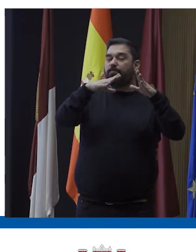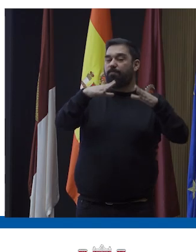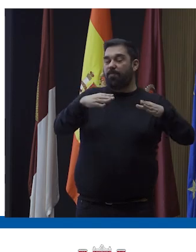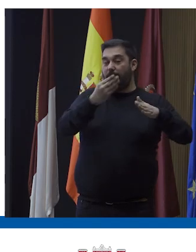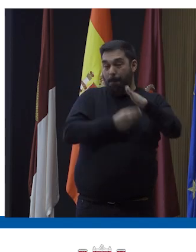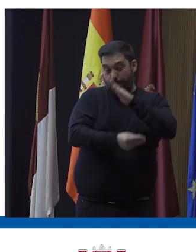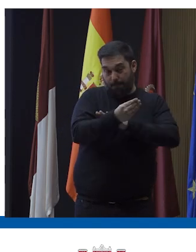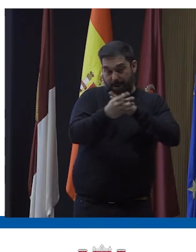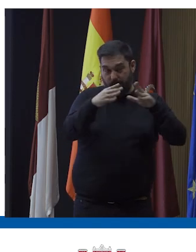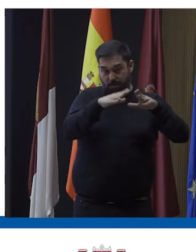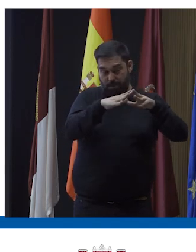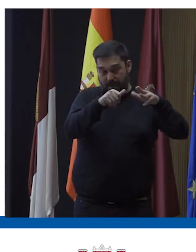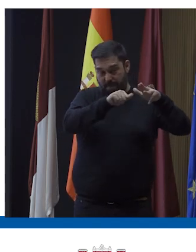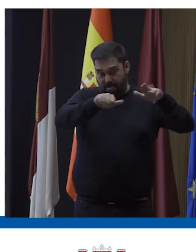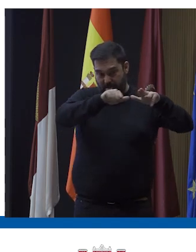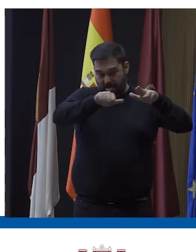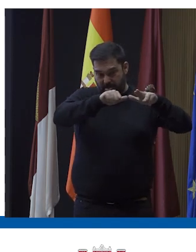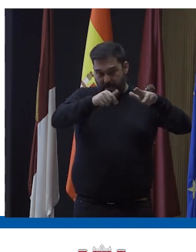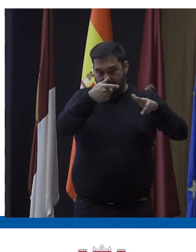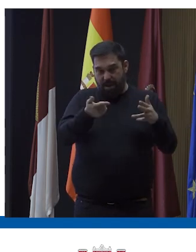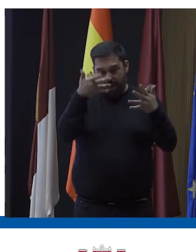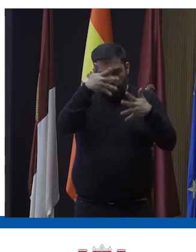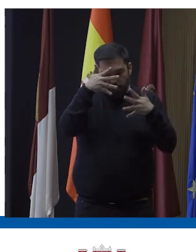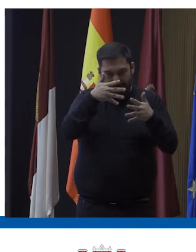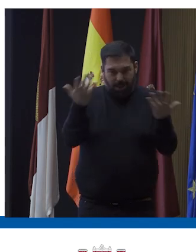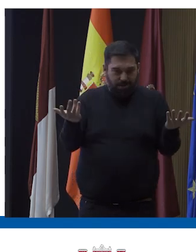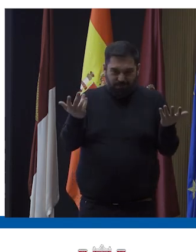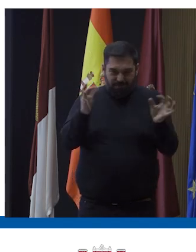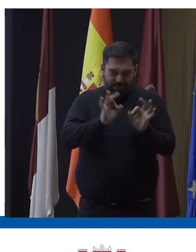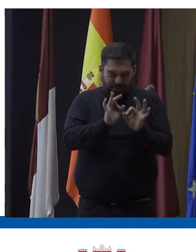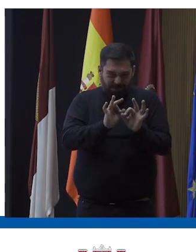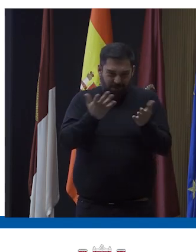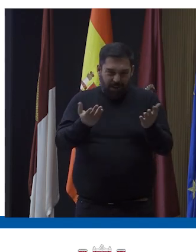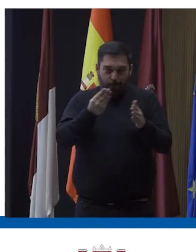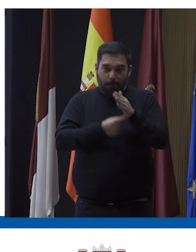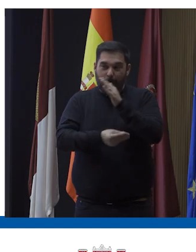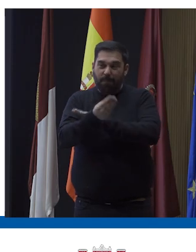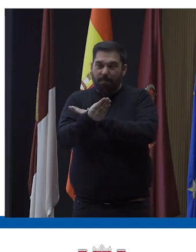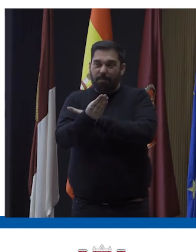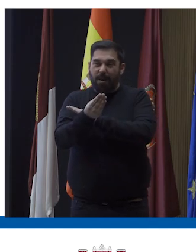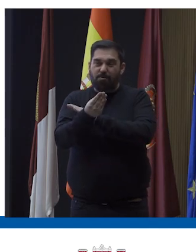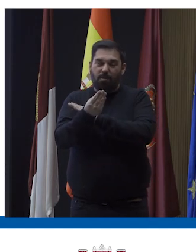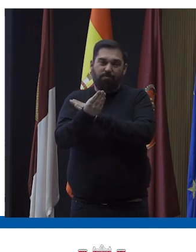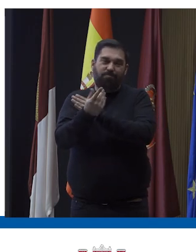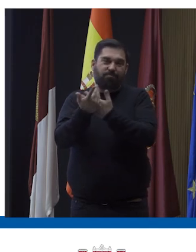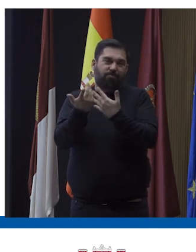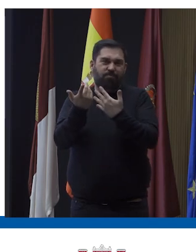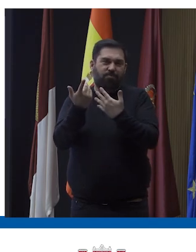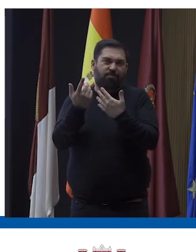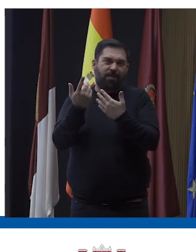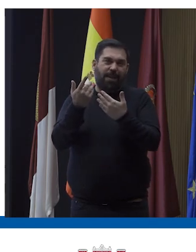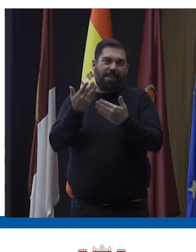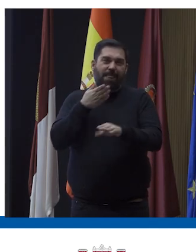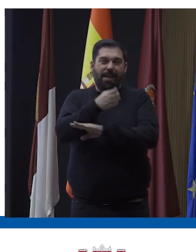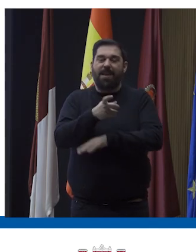en los momentos que esté indicada. También el parto es una situación en la que todo el mundo llega, pero nadie sabe cómo va a acabar. Es muy delicado, ¿no?